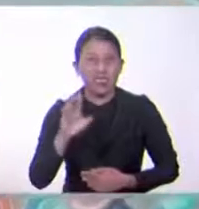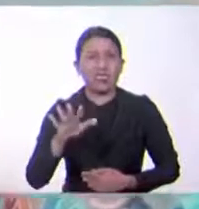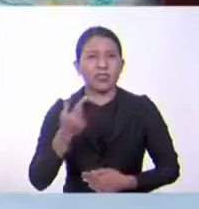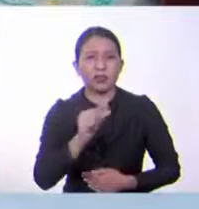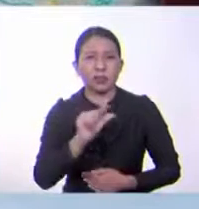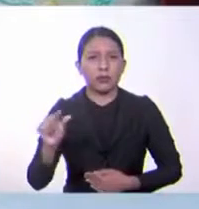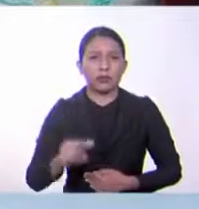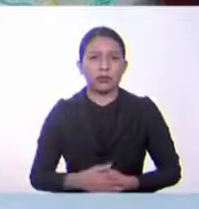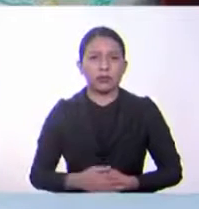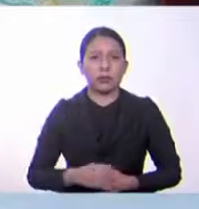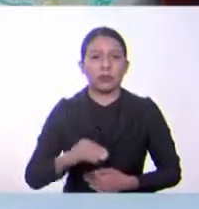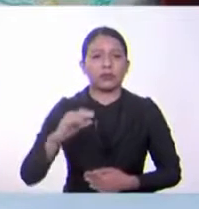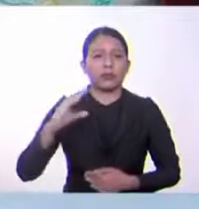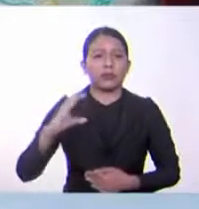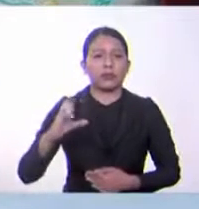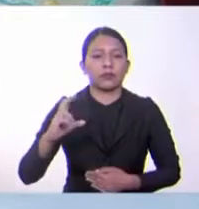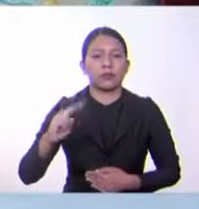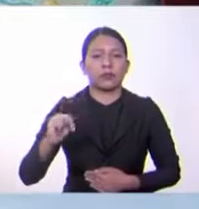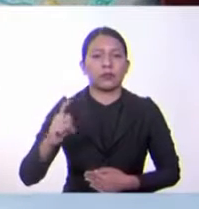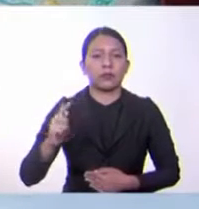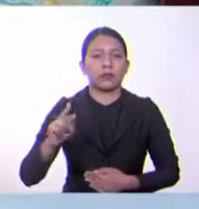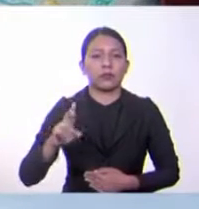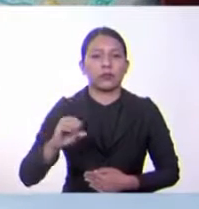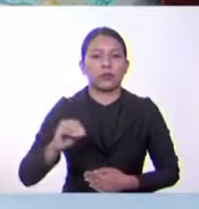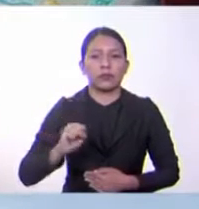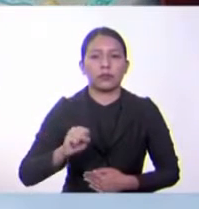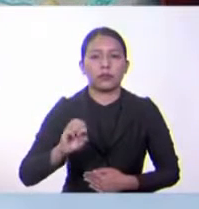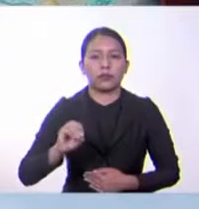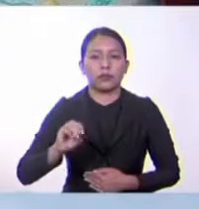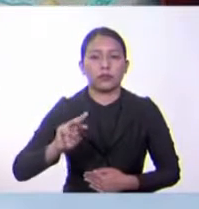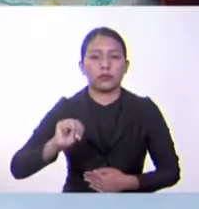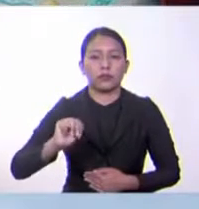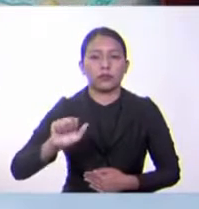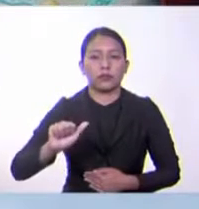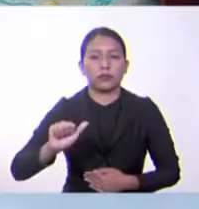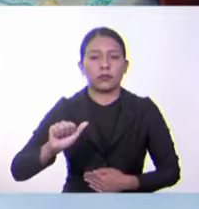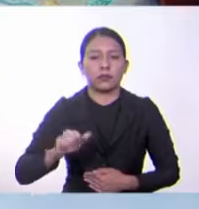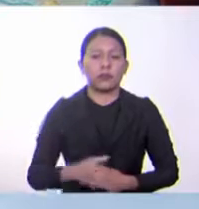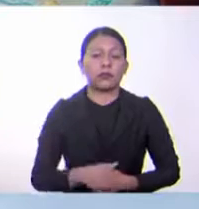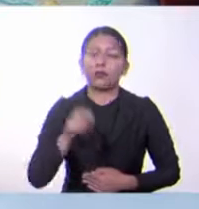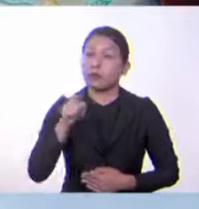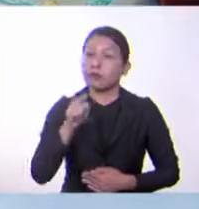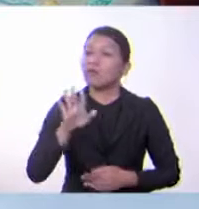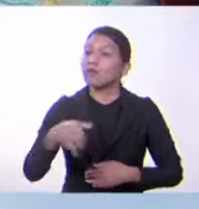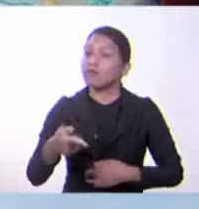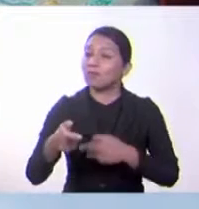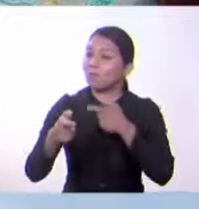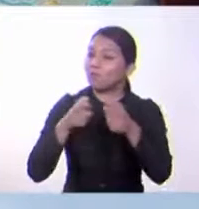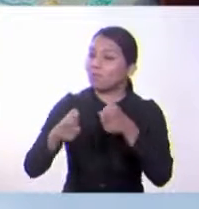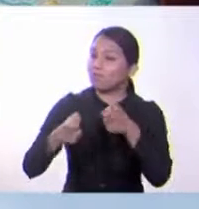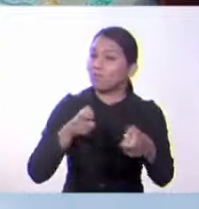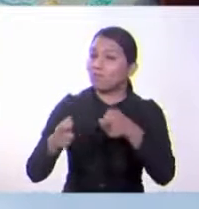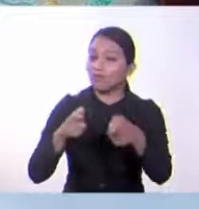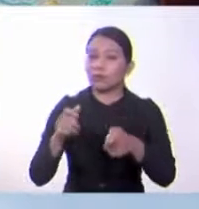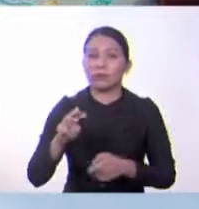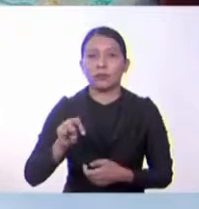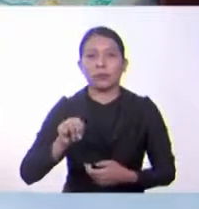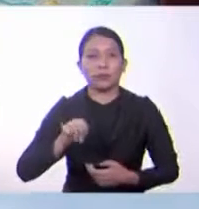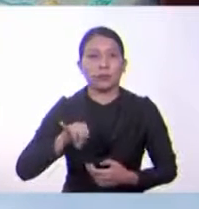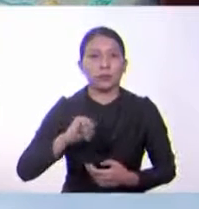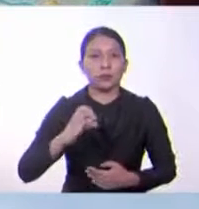llamamos el centrosoma. El centrosoma es como un centro de control que organiza a los microtúbulos.